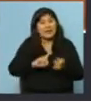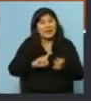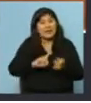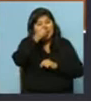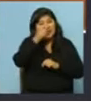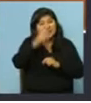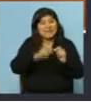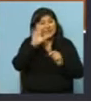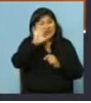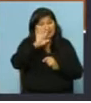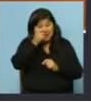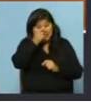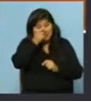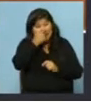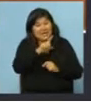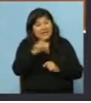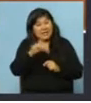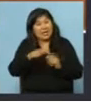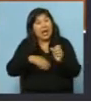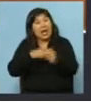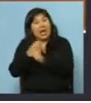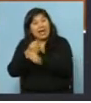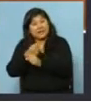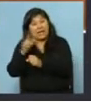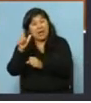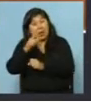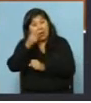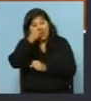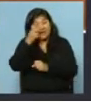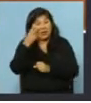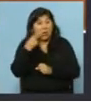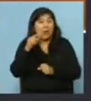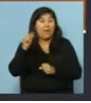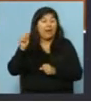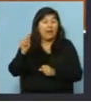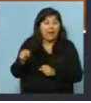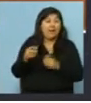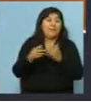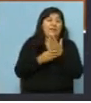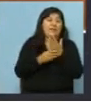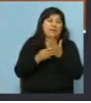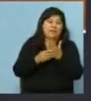marzo, el organismo repartirá los